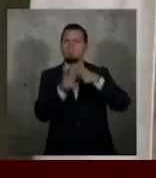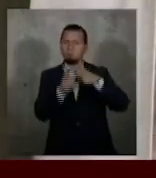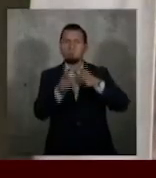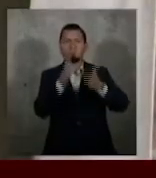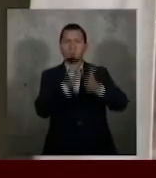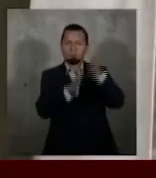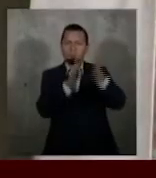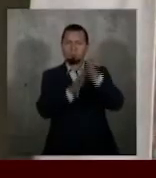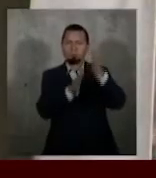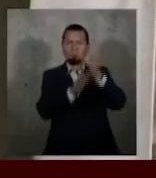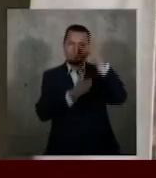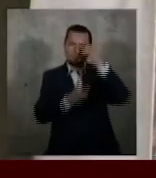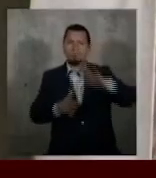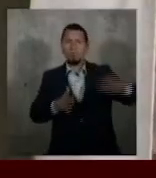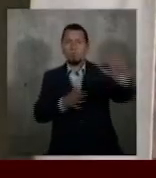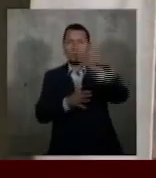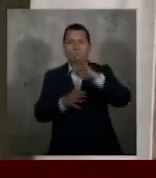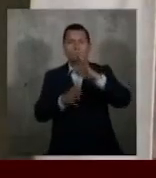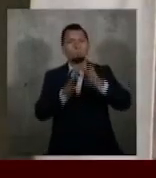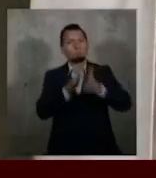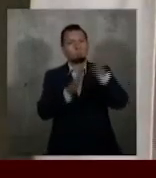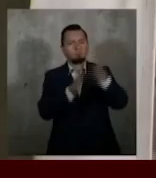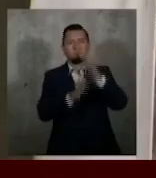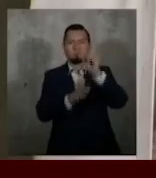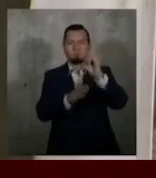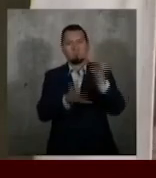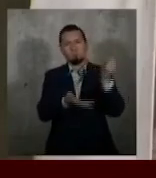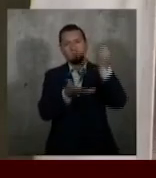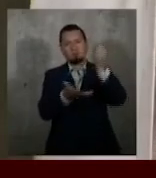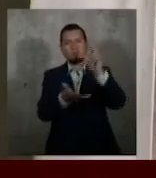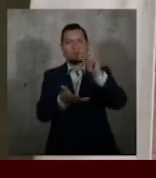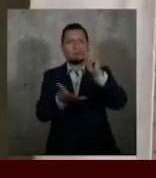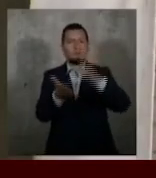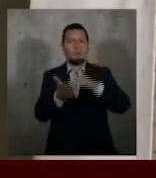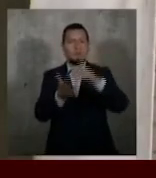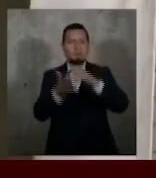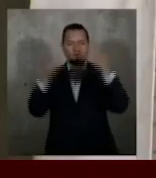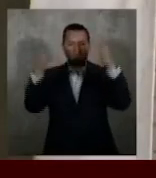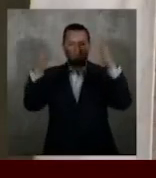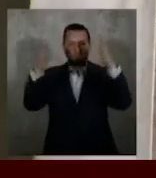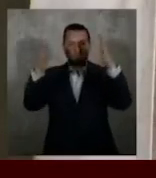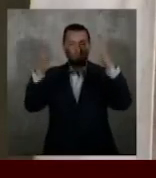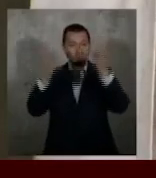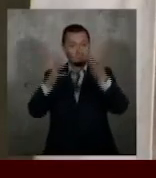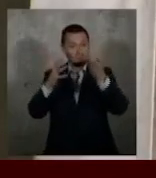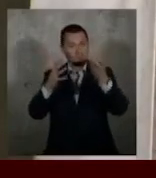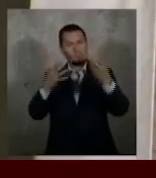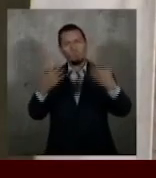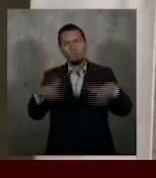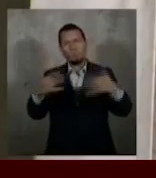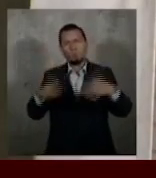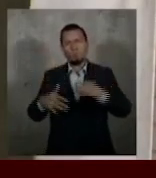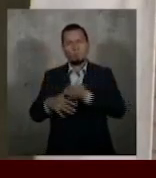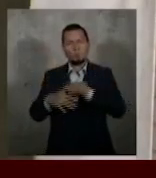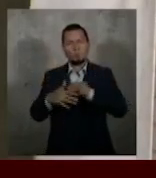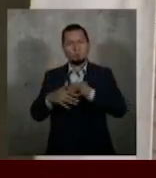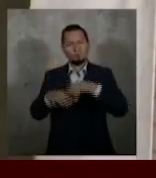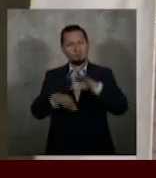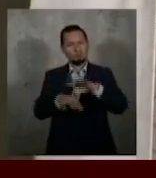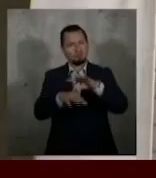medicina, entonces estamos muy contentos por ello. Y de estos 42 profesores de tiempo completo, la mitad, o